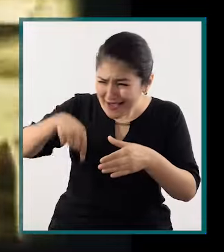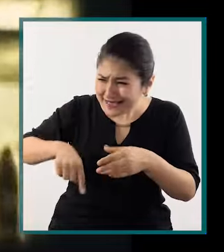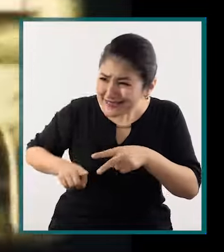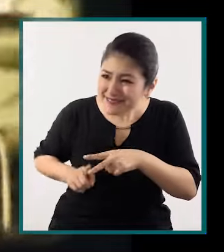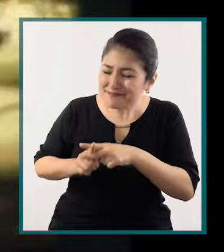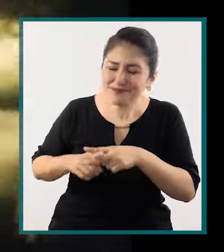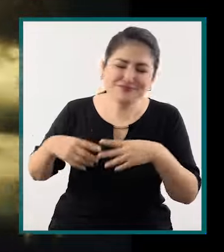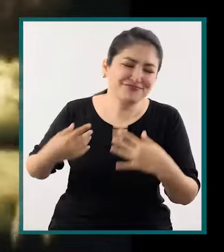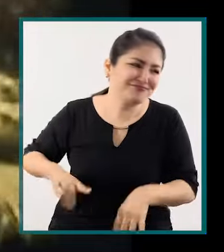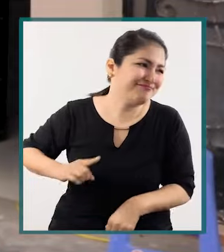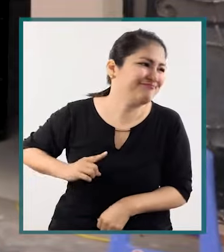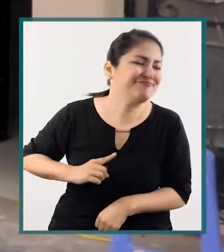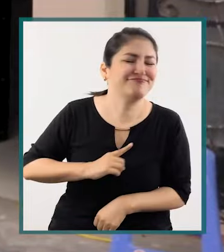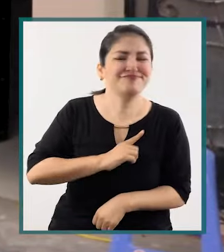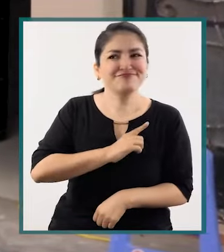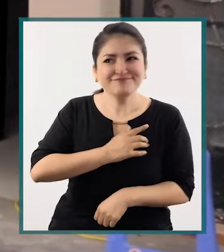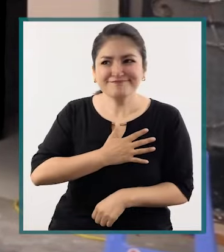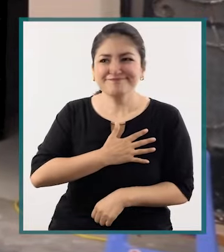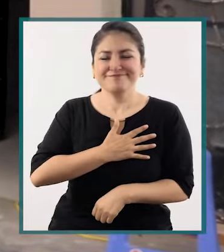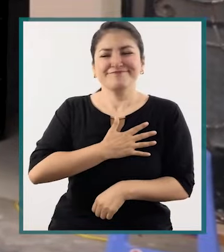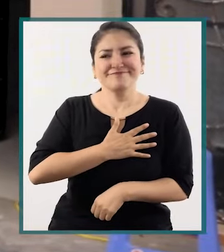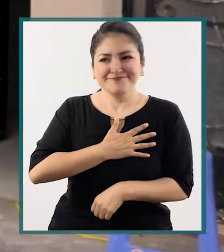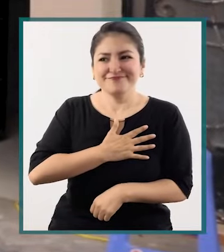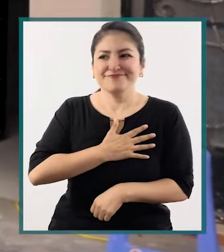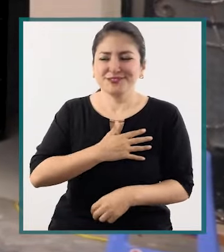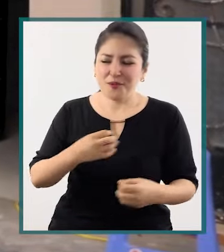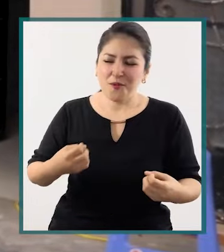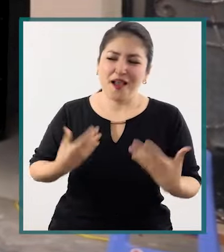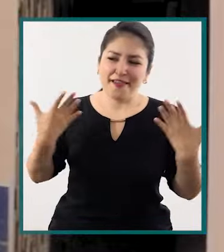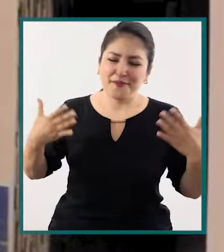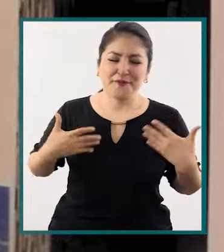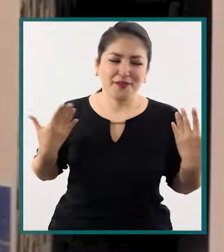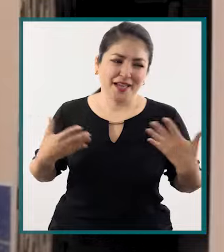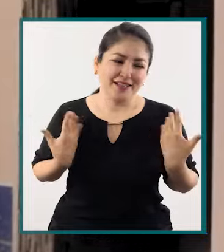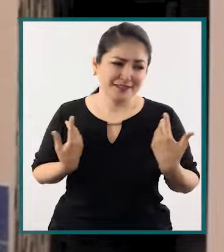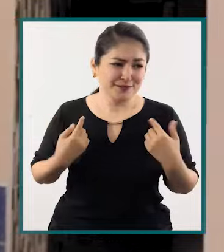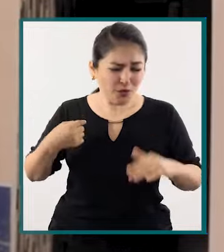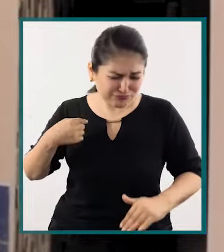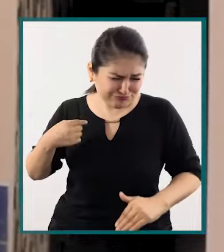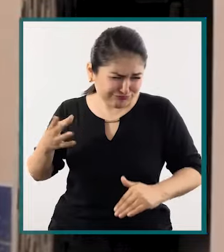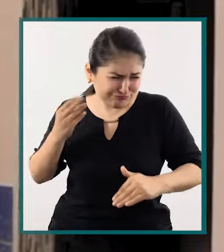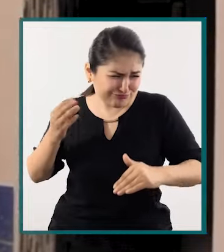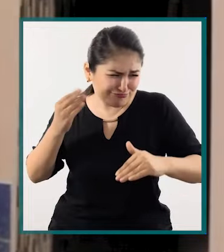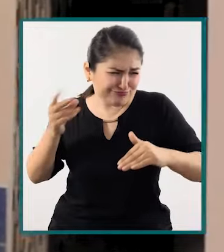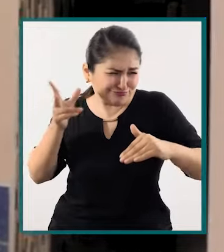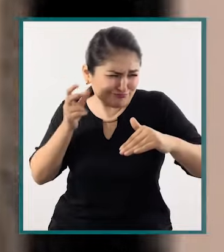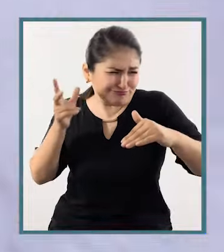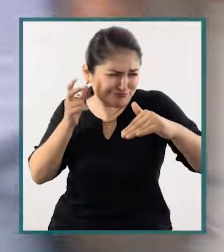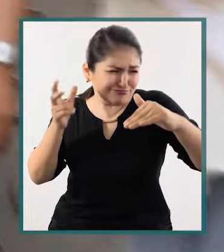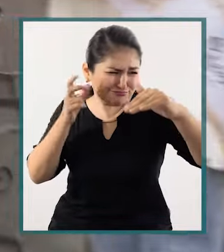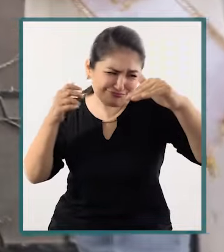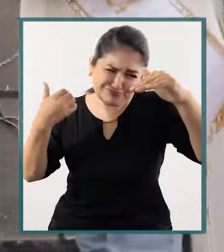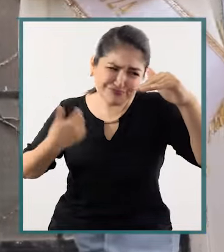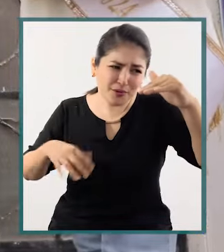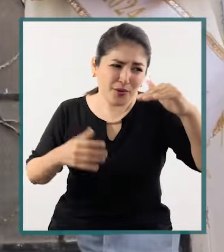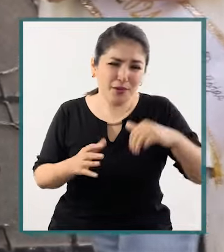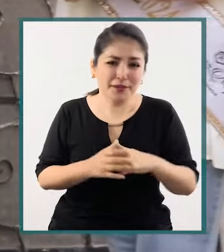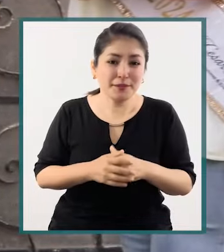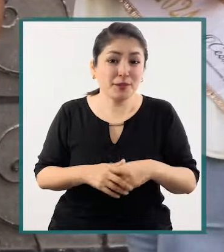un grupo musical de tanta categoría y que nos ha dado tantas alegrías. Nosotros hemos crecido con la música de los Mirlos.